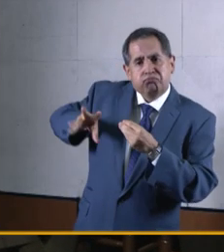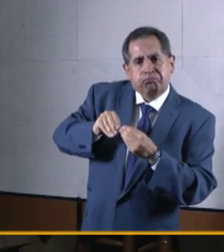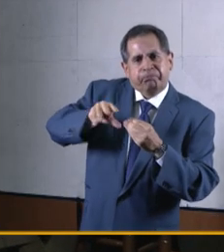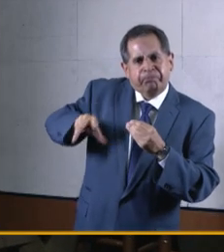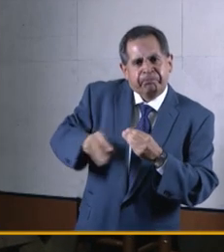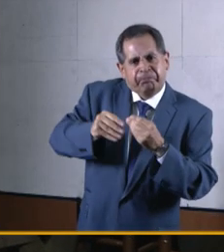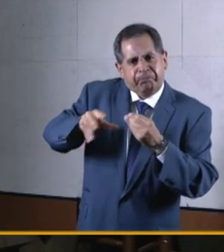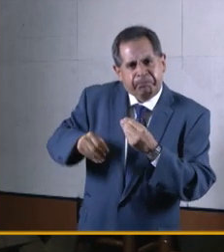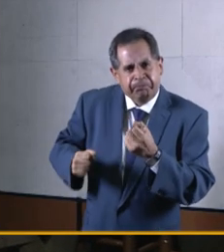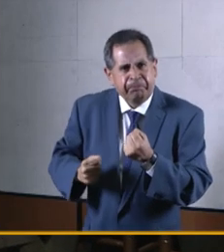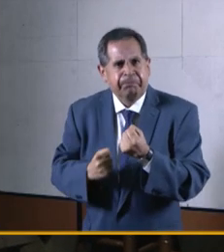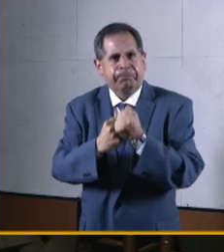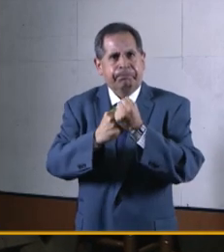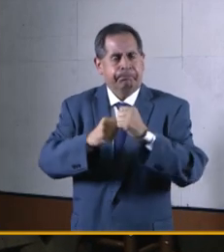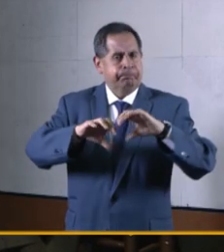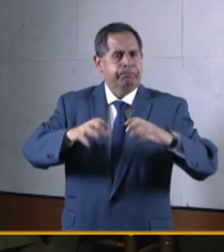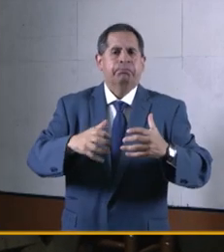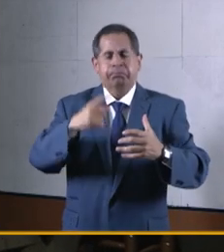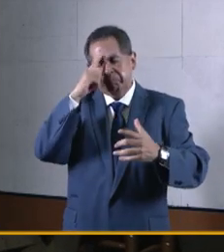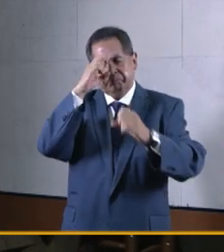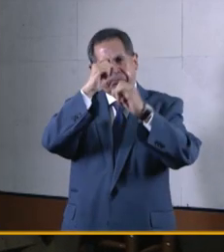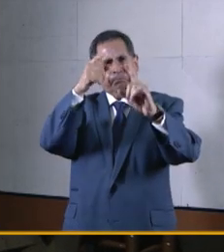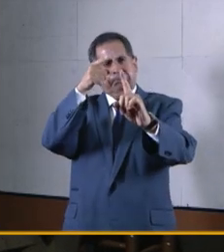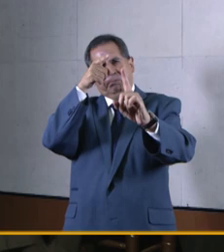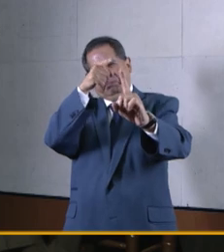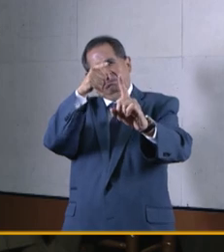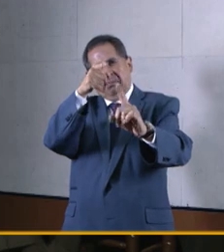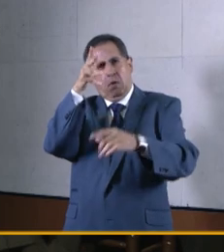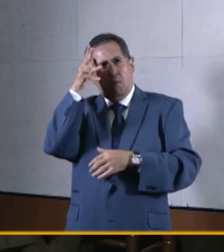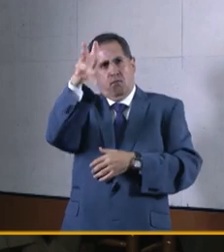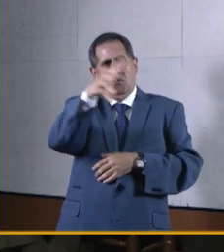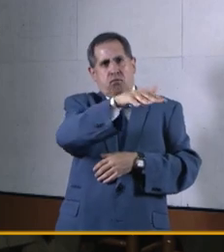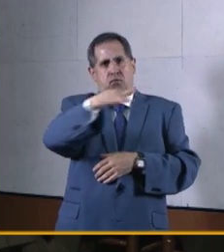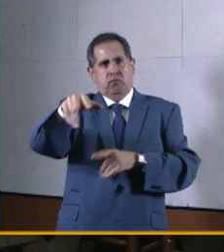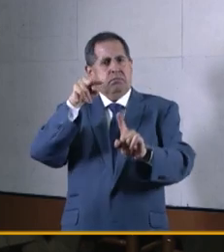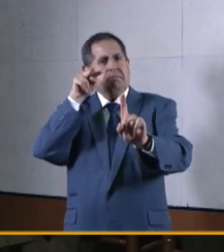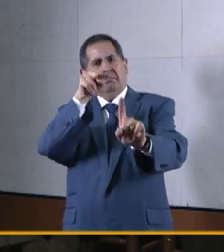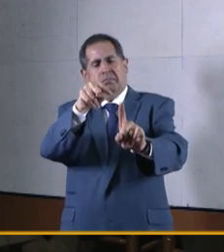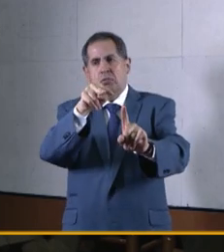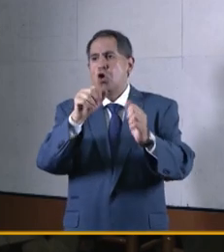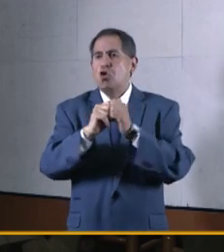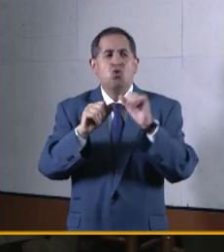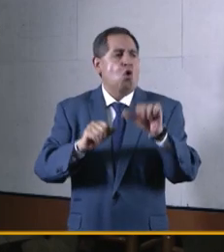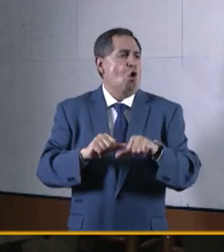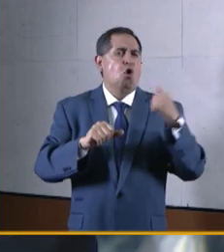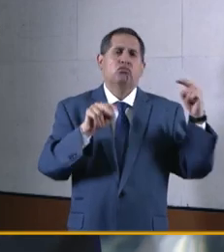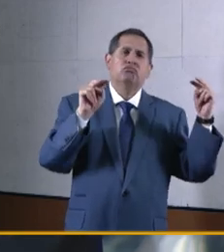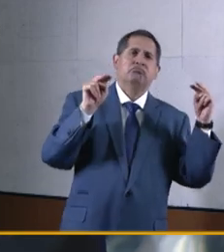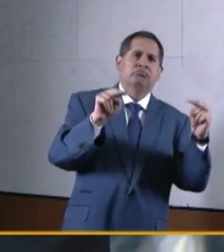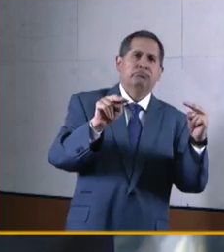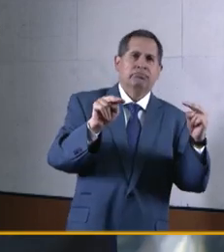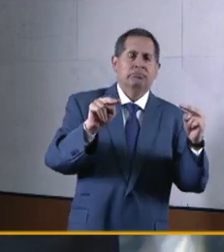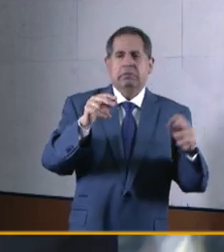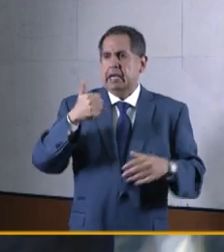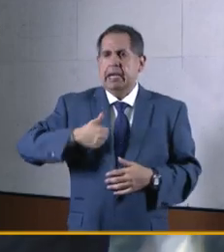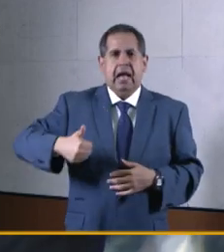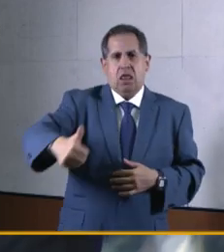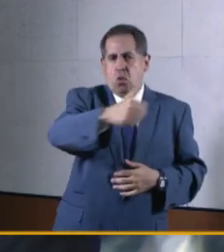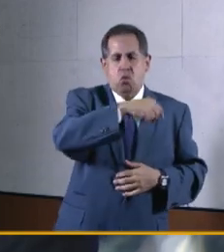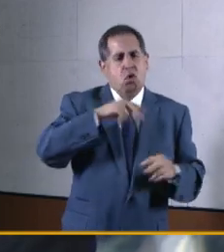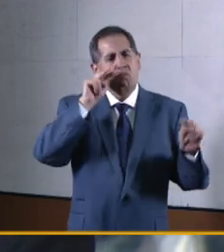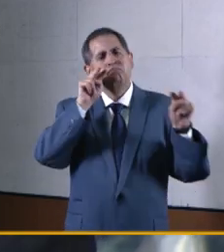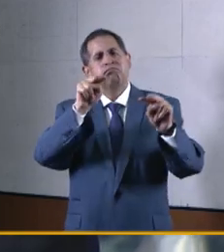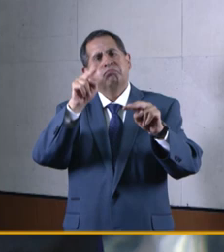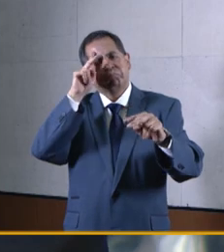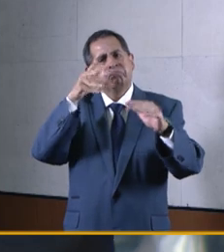serena y generosa puesta en el firmamento al que otros contingentes encaminarán sus propias etapas